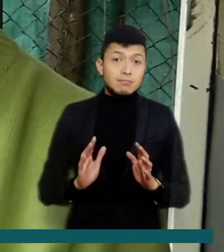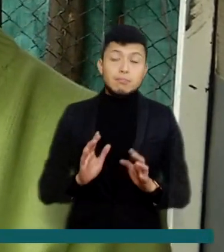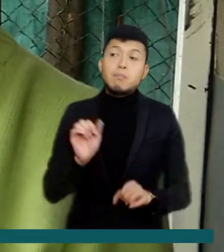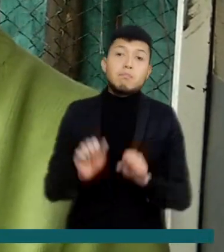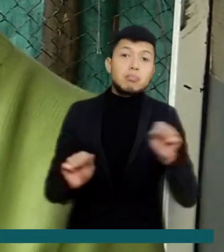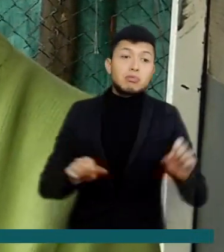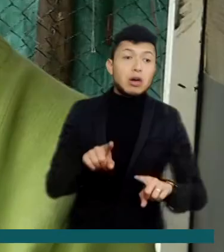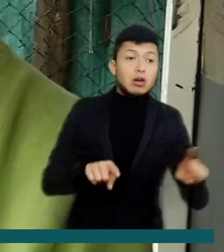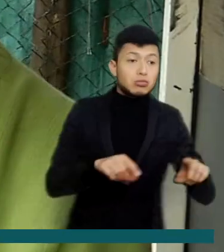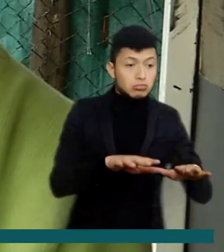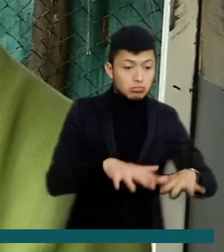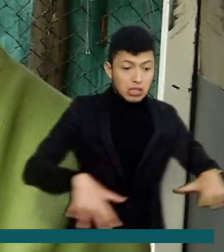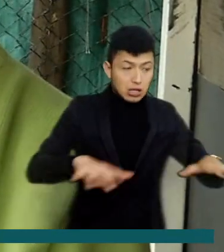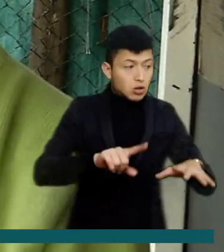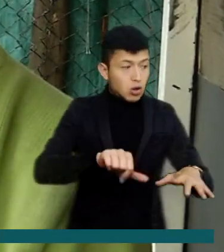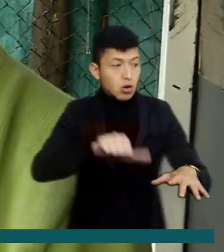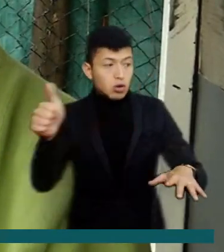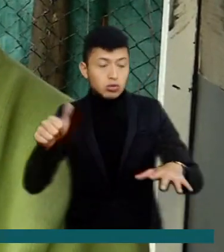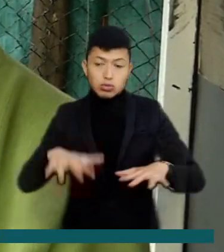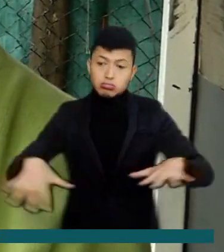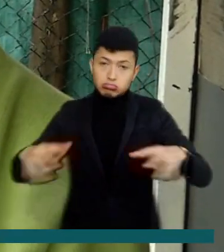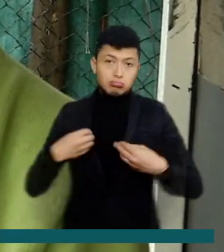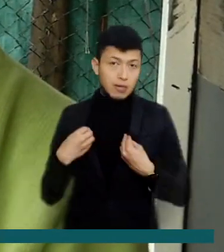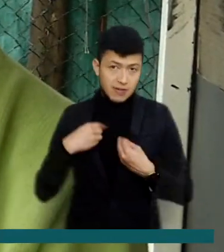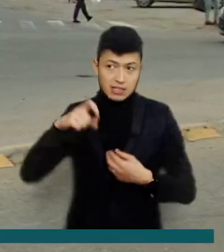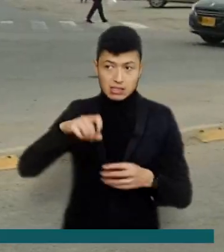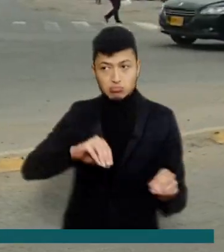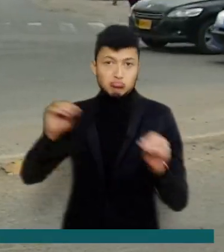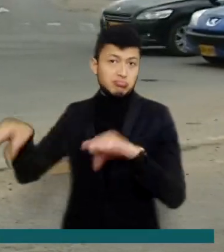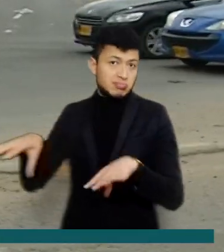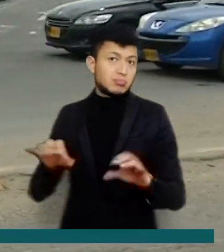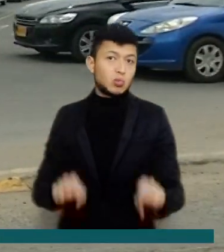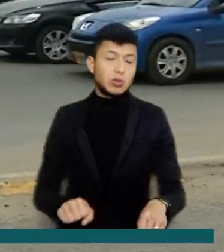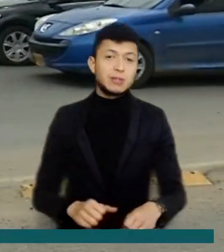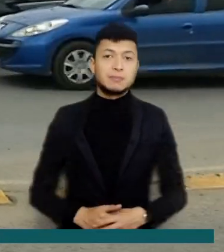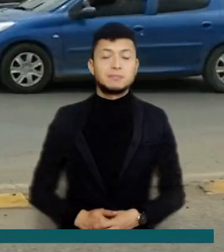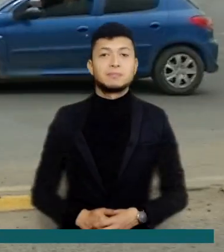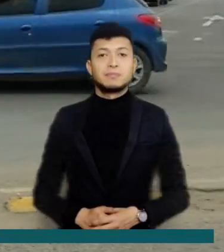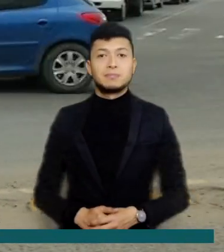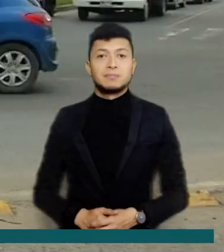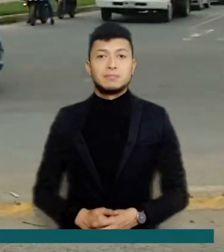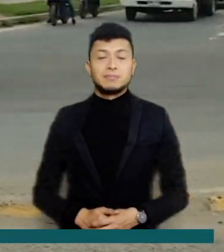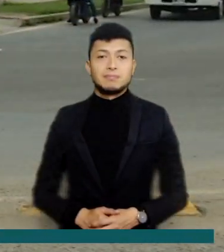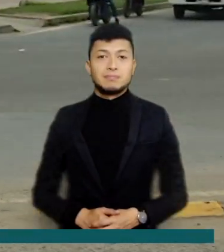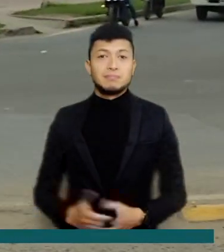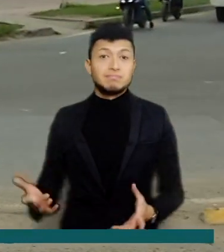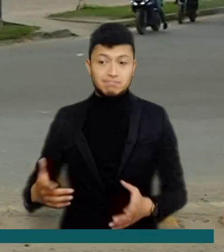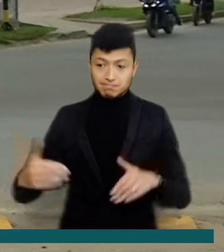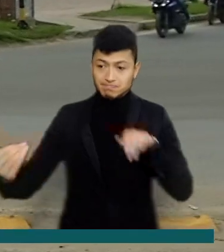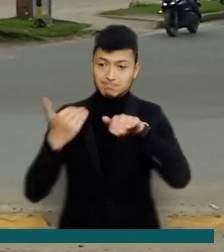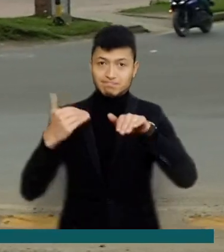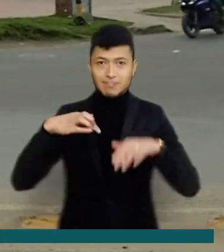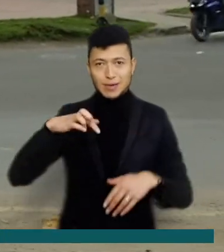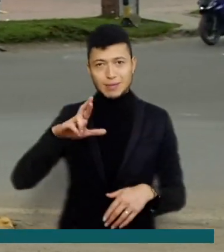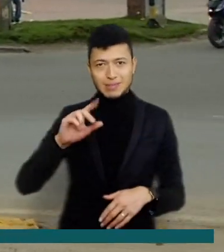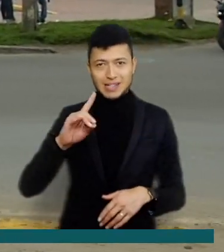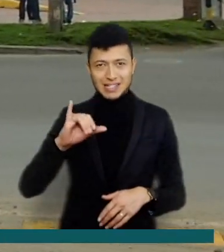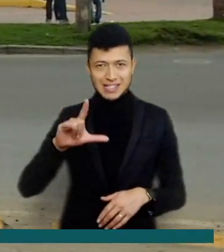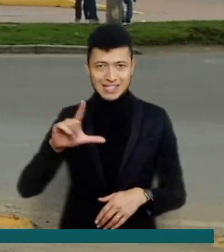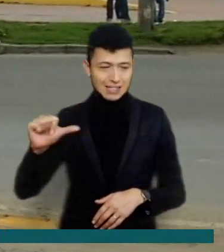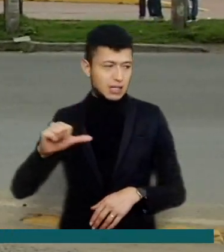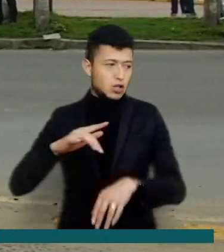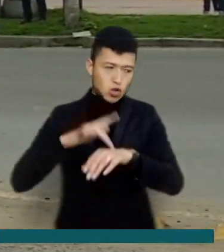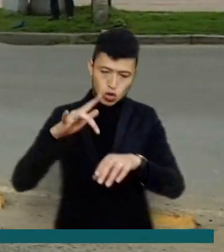peguen bien para poder comprar otro terreno en otra parte, para poder existir, ¿sí? La conexión de la variante con la avenida Pradilla tuvo que ser intervenida con unos